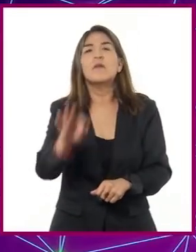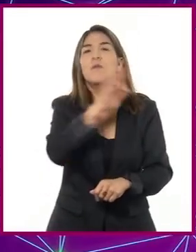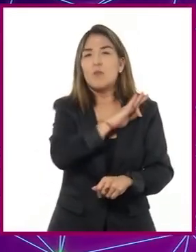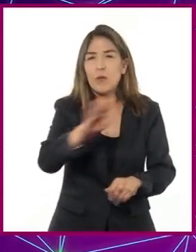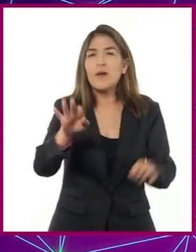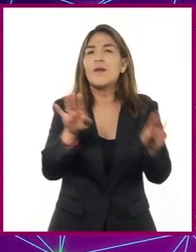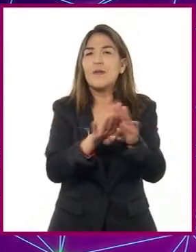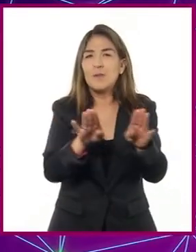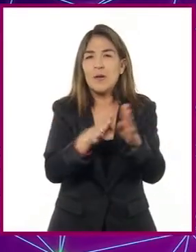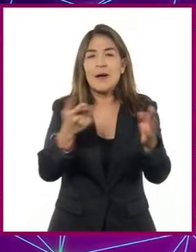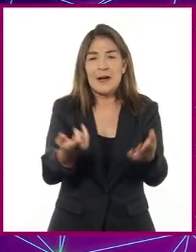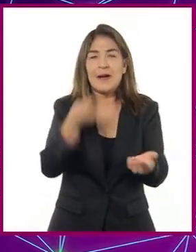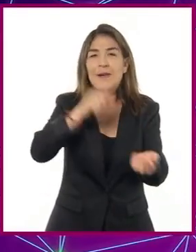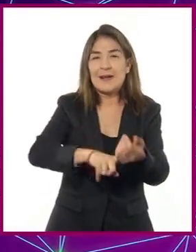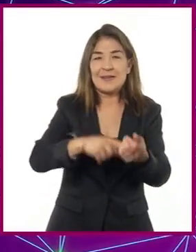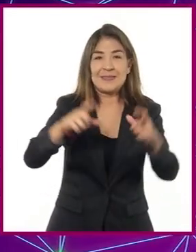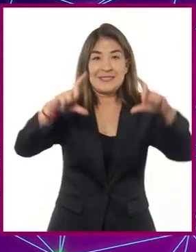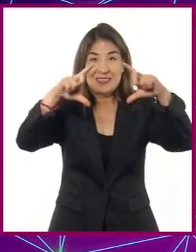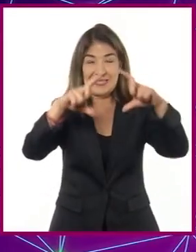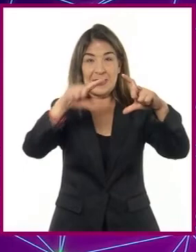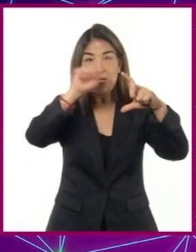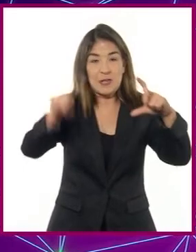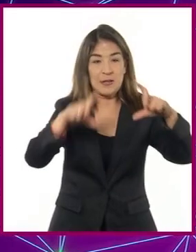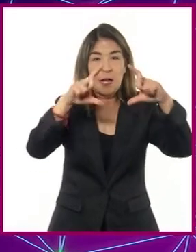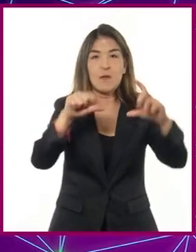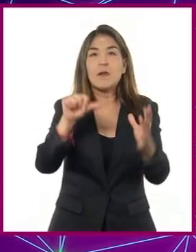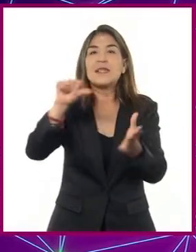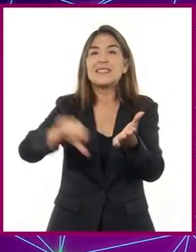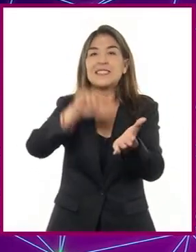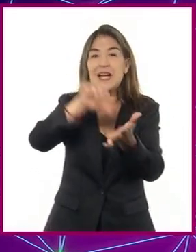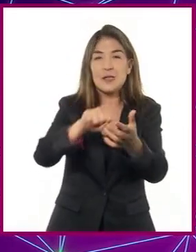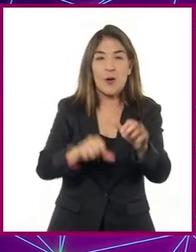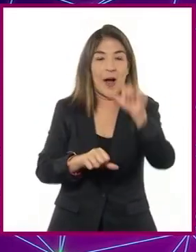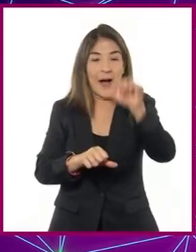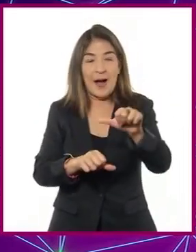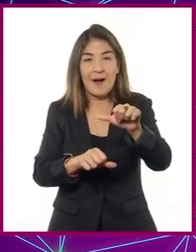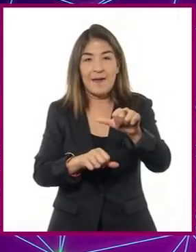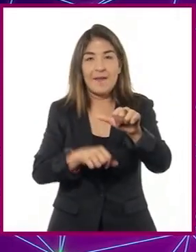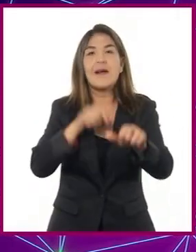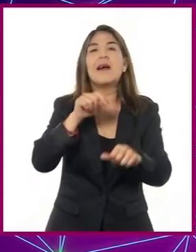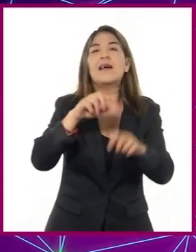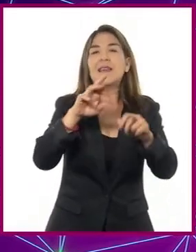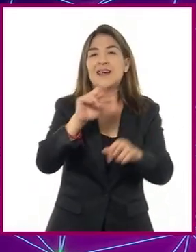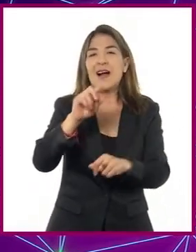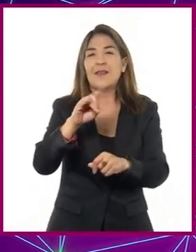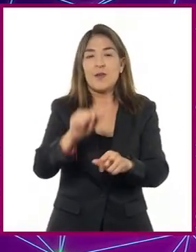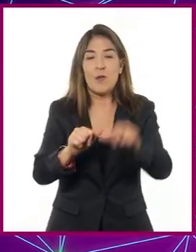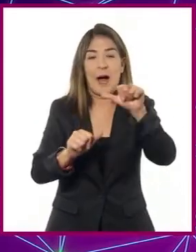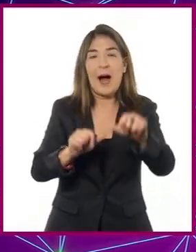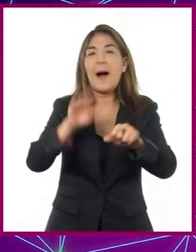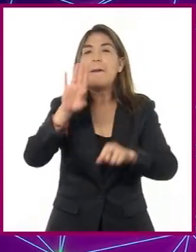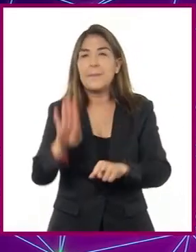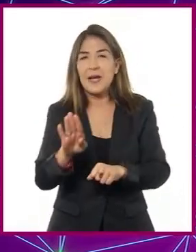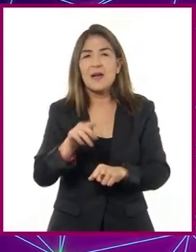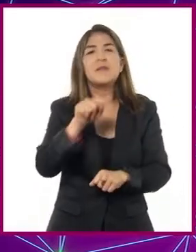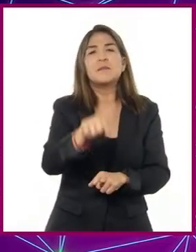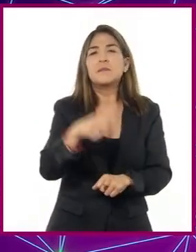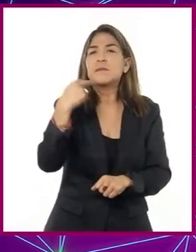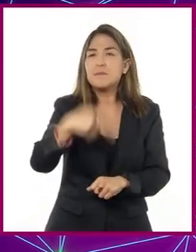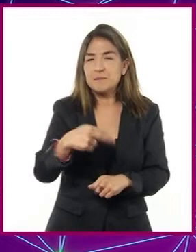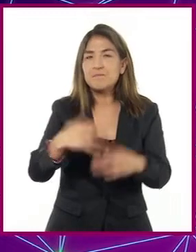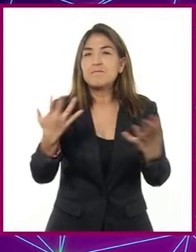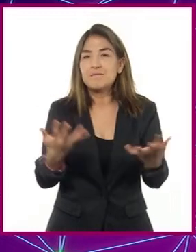construir un círculo con centro A y radio AB. Se puede llamar a